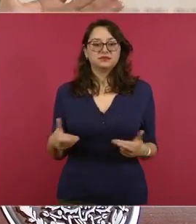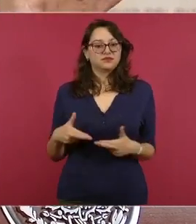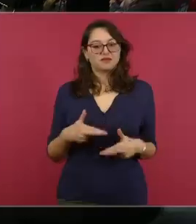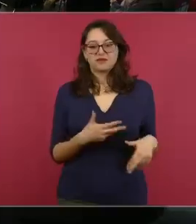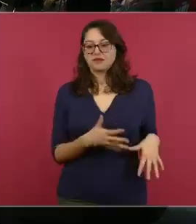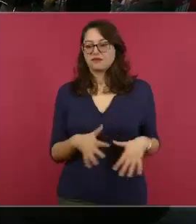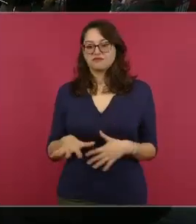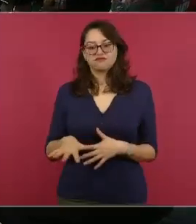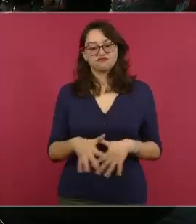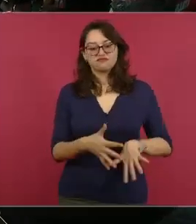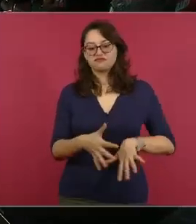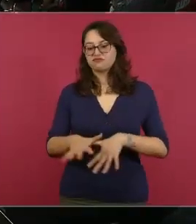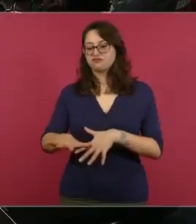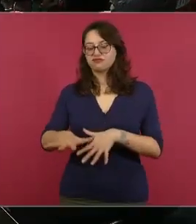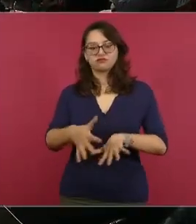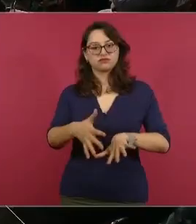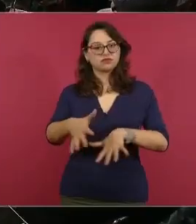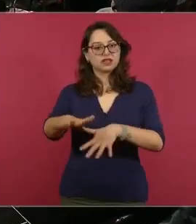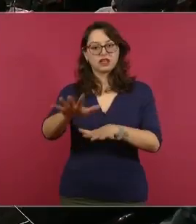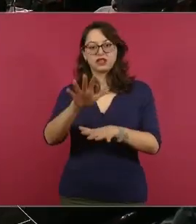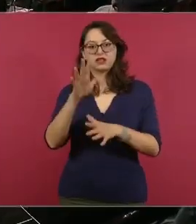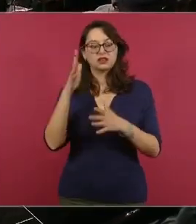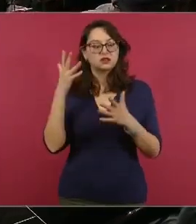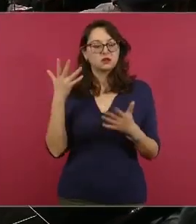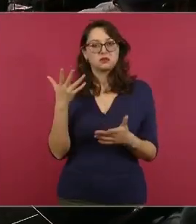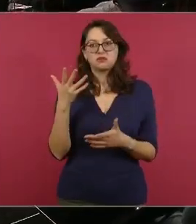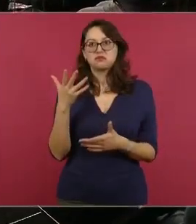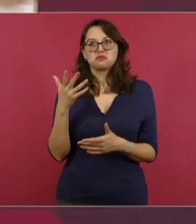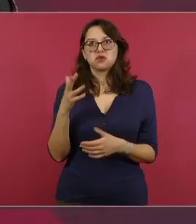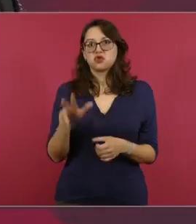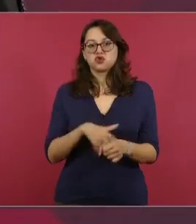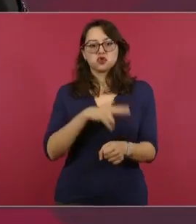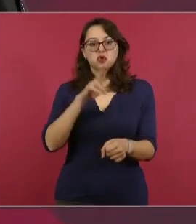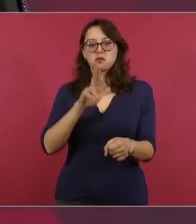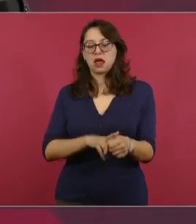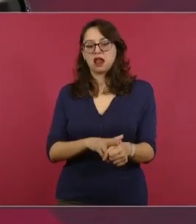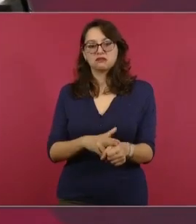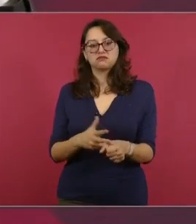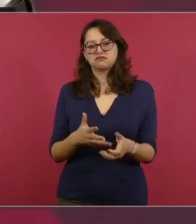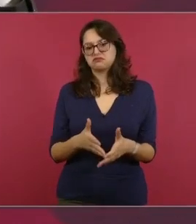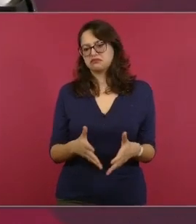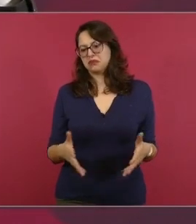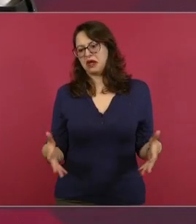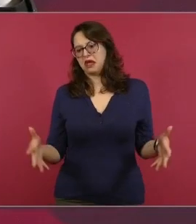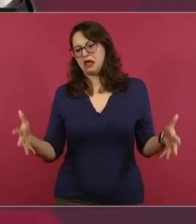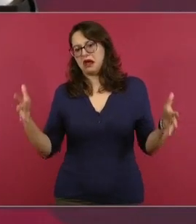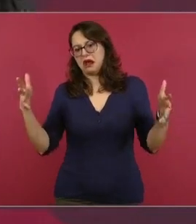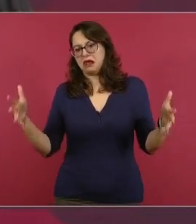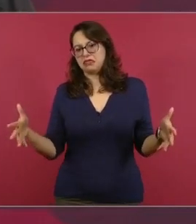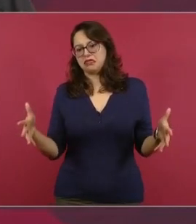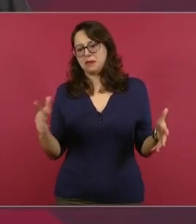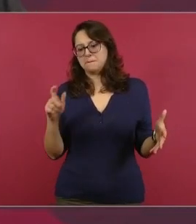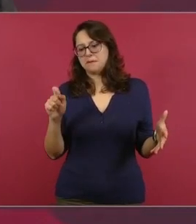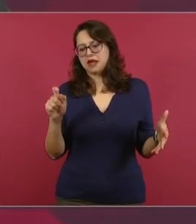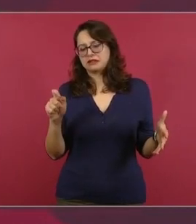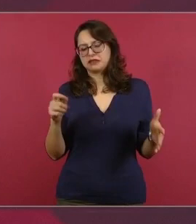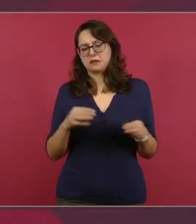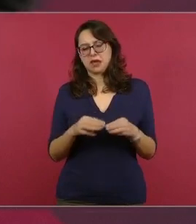normal de 20, 30 metros y ayer